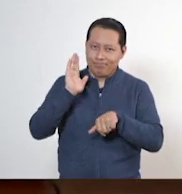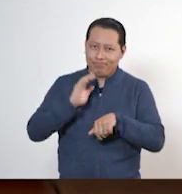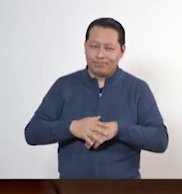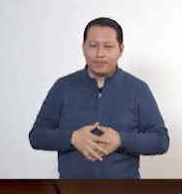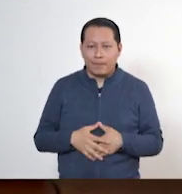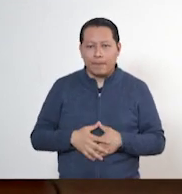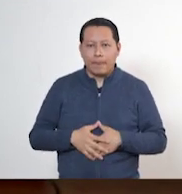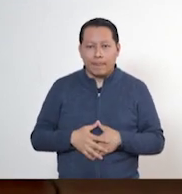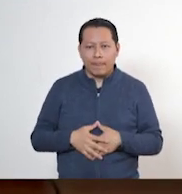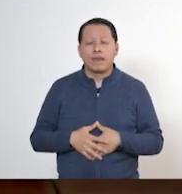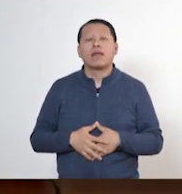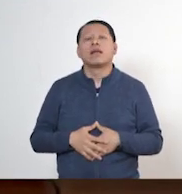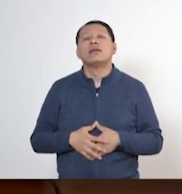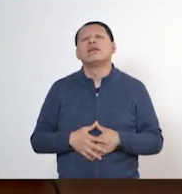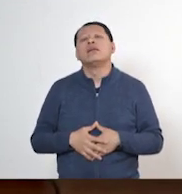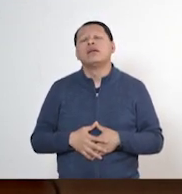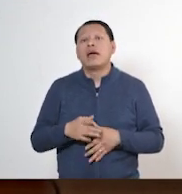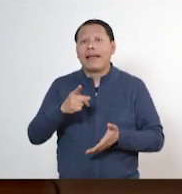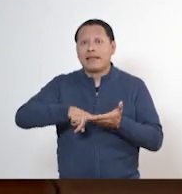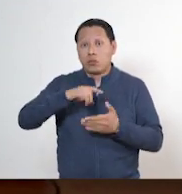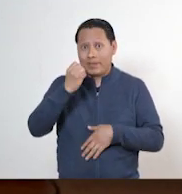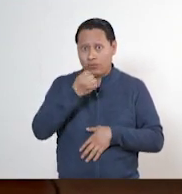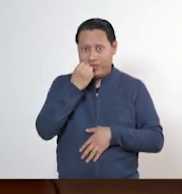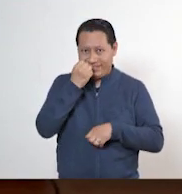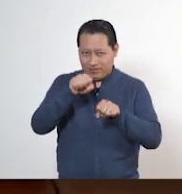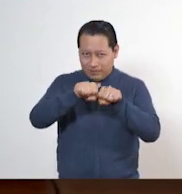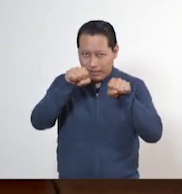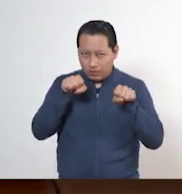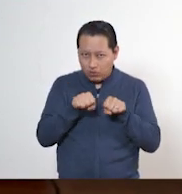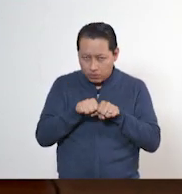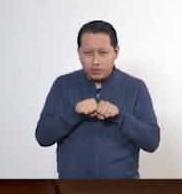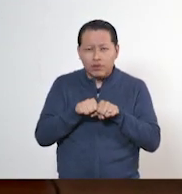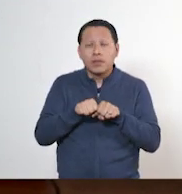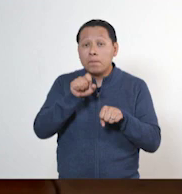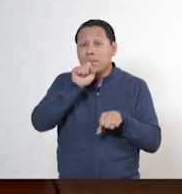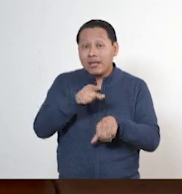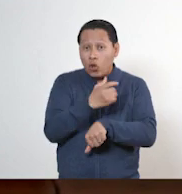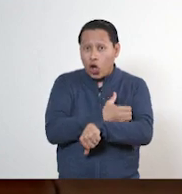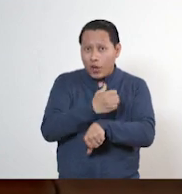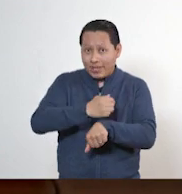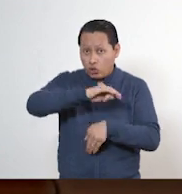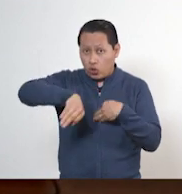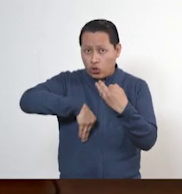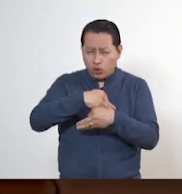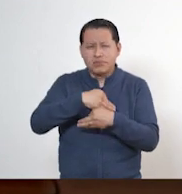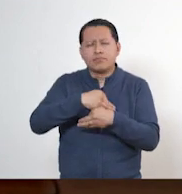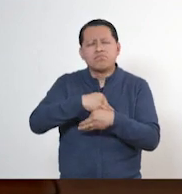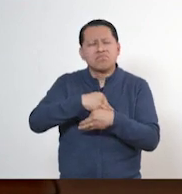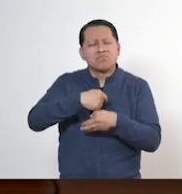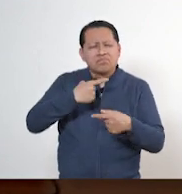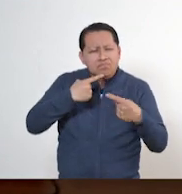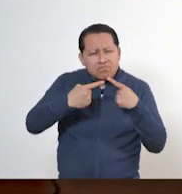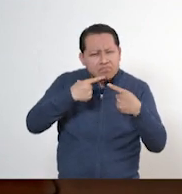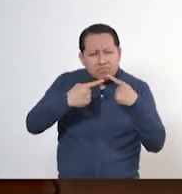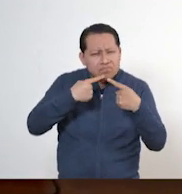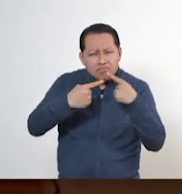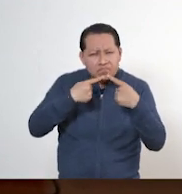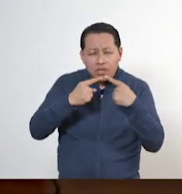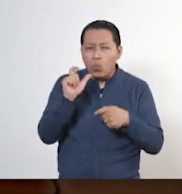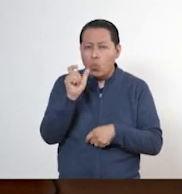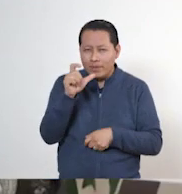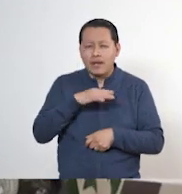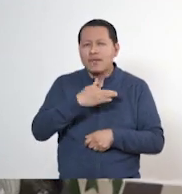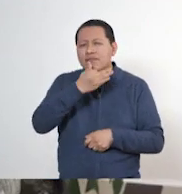Pues en decisiones escolares, en el salón de clases, todos y mis demás compañeros tomamos la decisión de qué comer en el